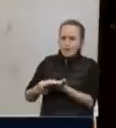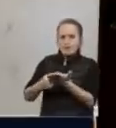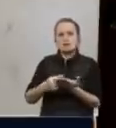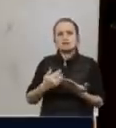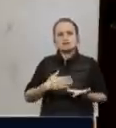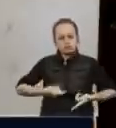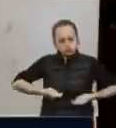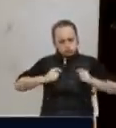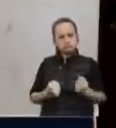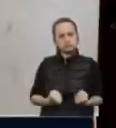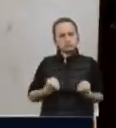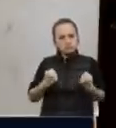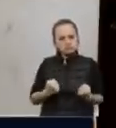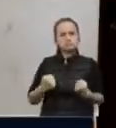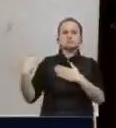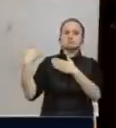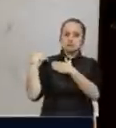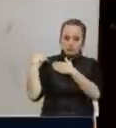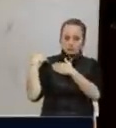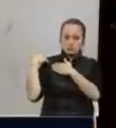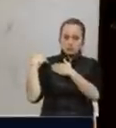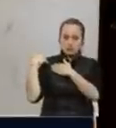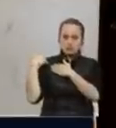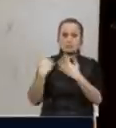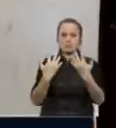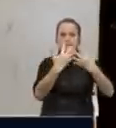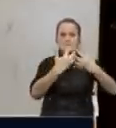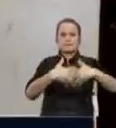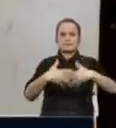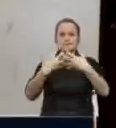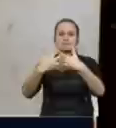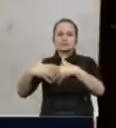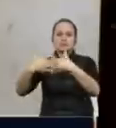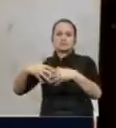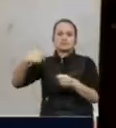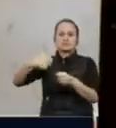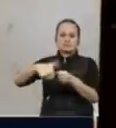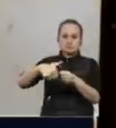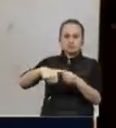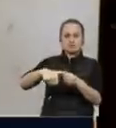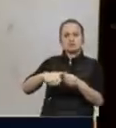voy a asumir de manera directa con estas empresas petroleras.